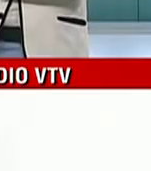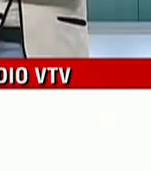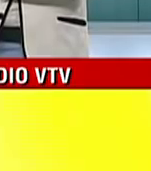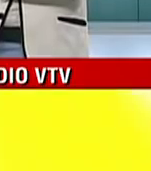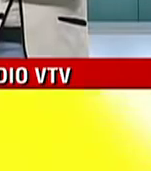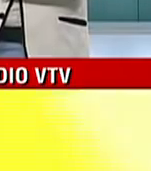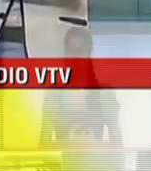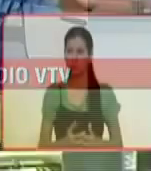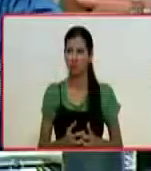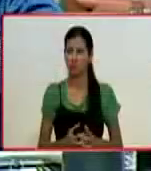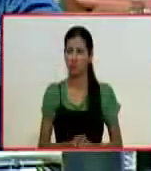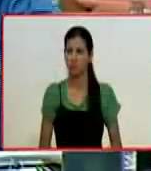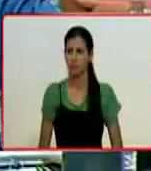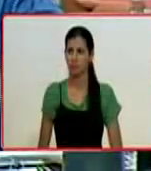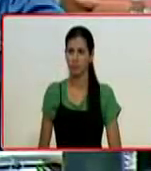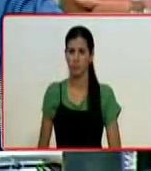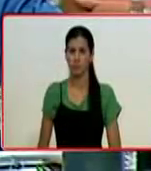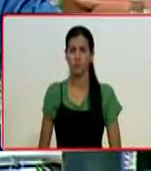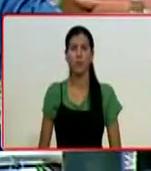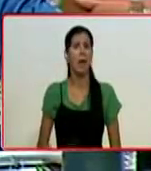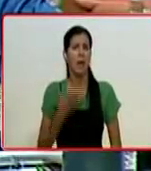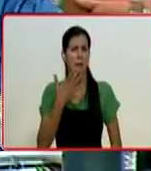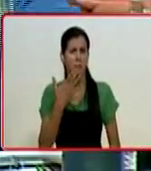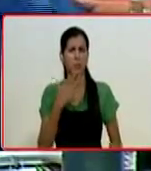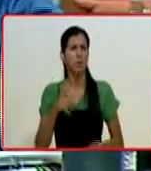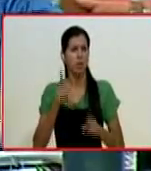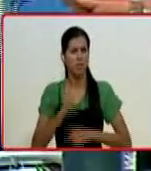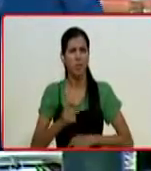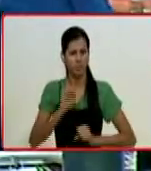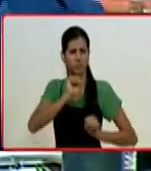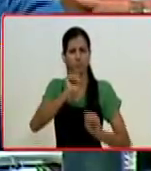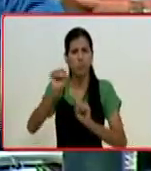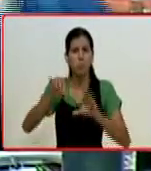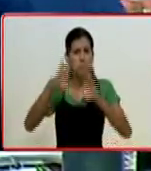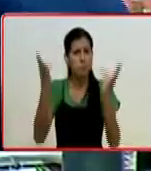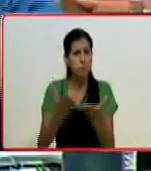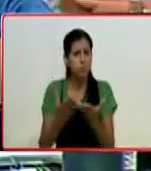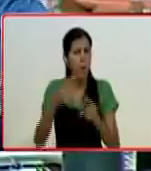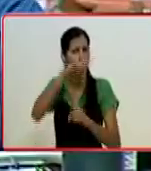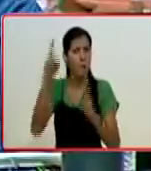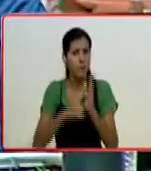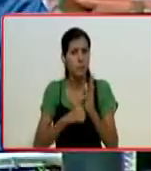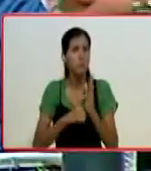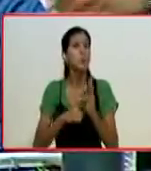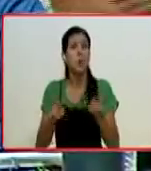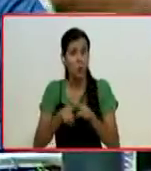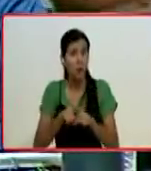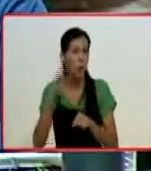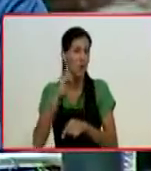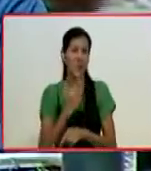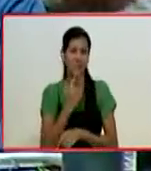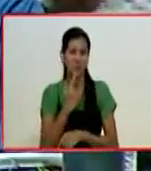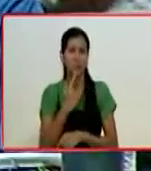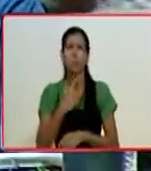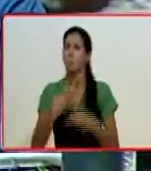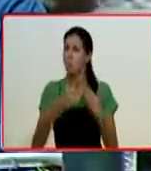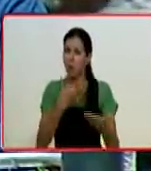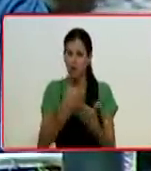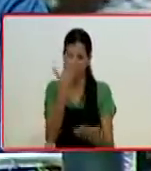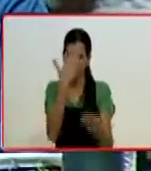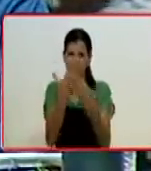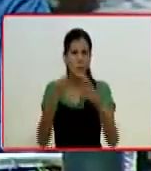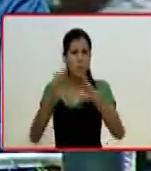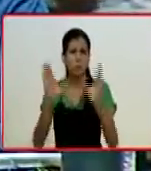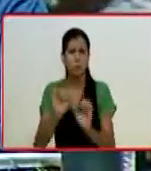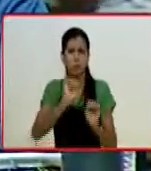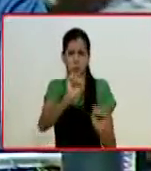ser libres y que se respete a Venezuela, así estoy dispuesto a hacerlo, pase lo que pase,